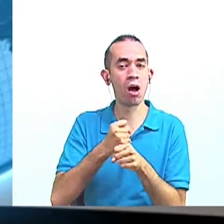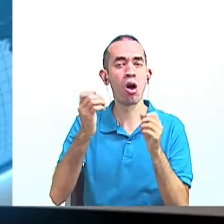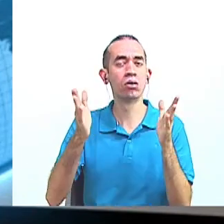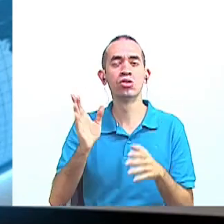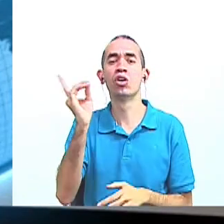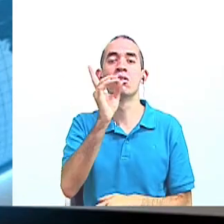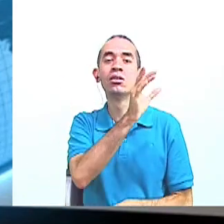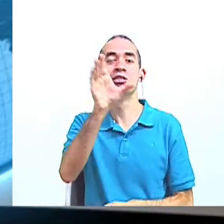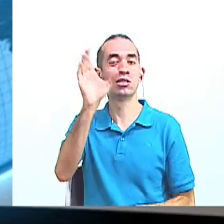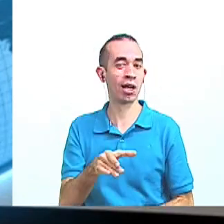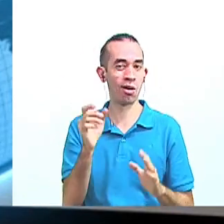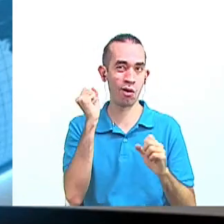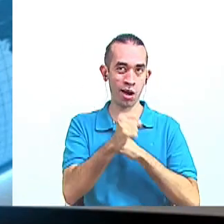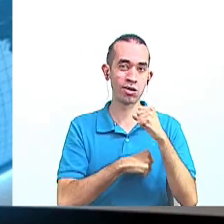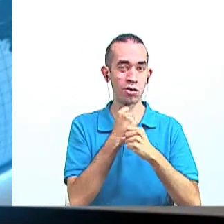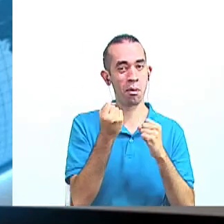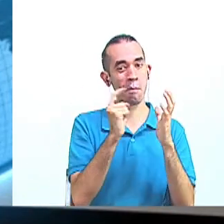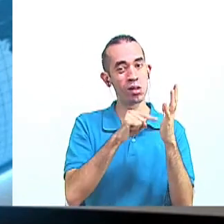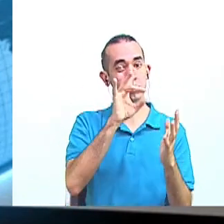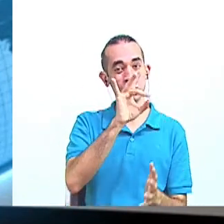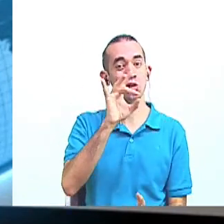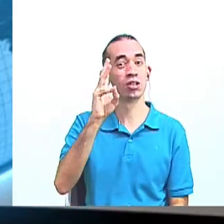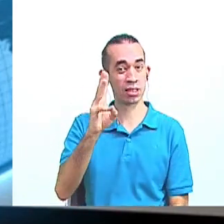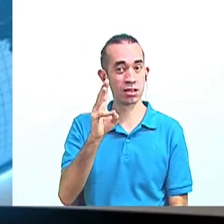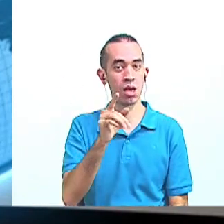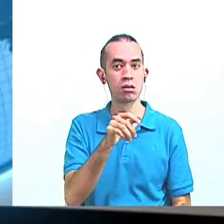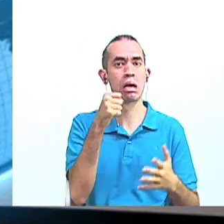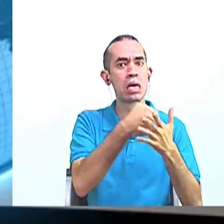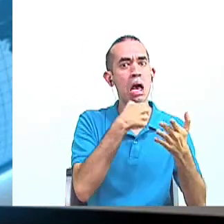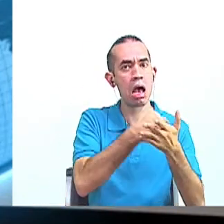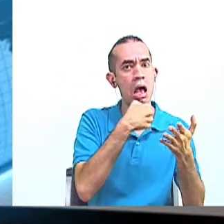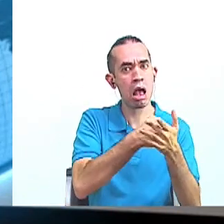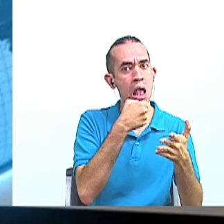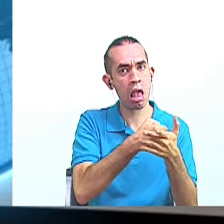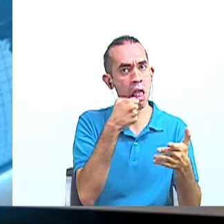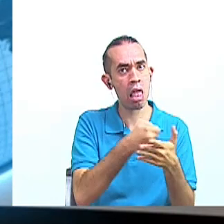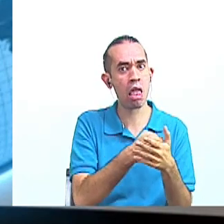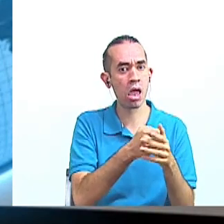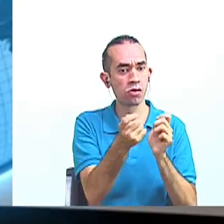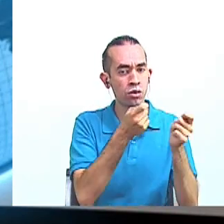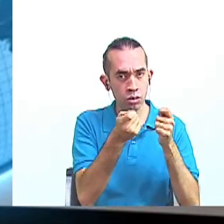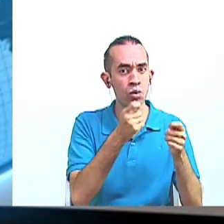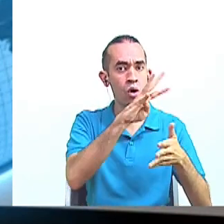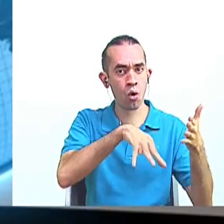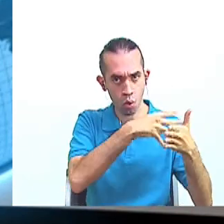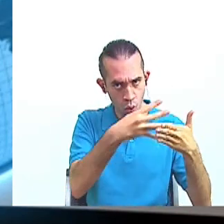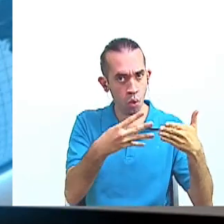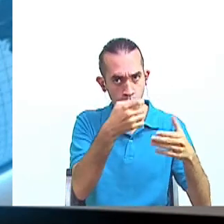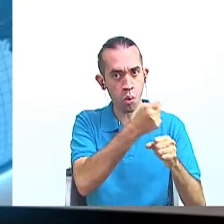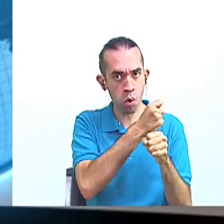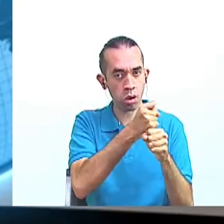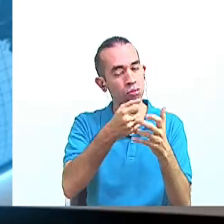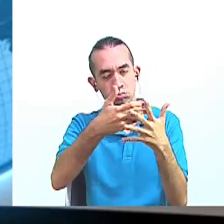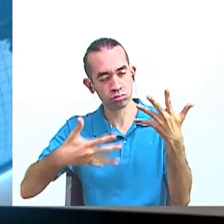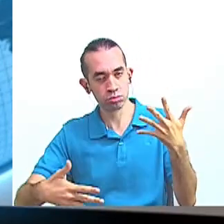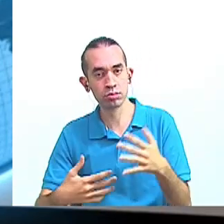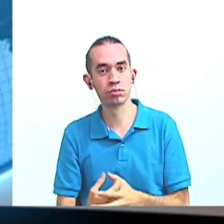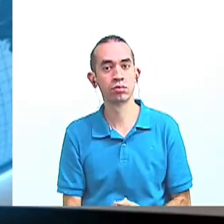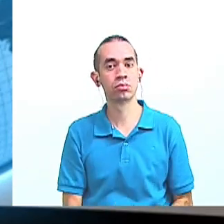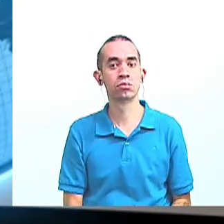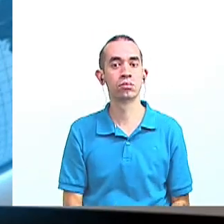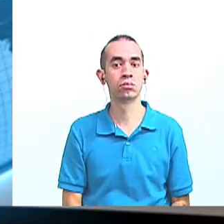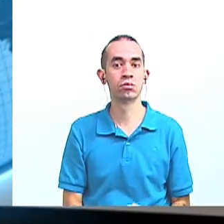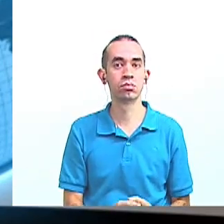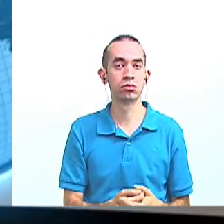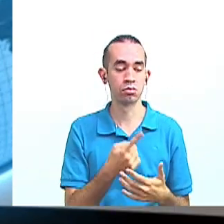en 1886 reclamaban la regulación, entre otras cosas, de su jornada laboral. Bueno, no 4